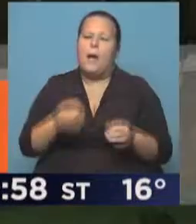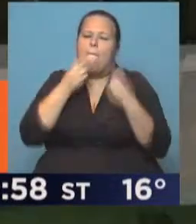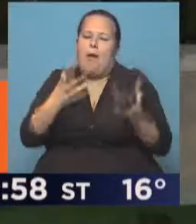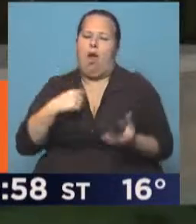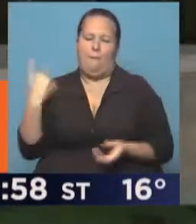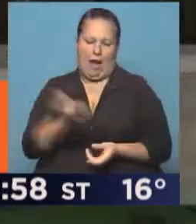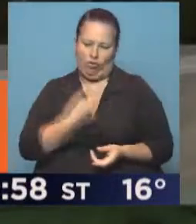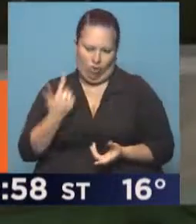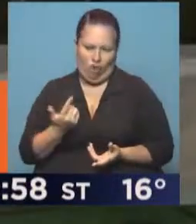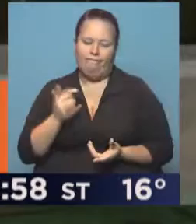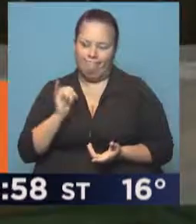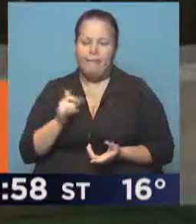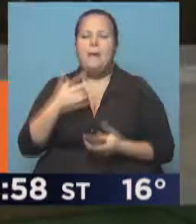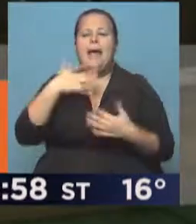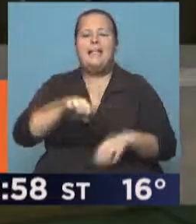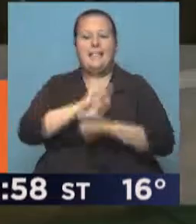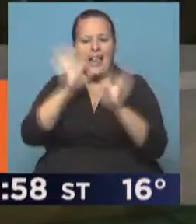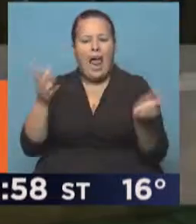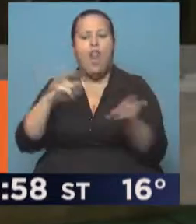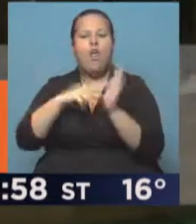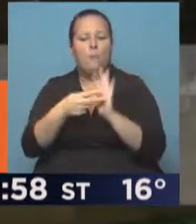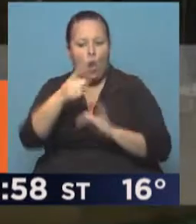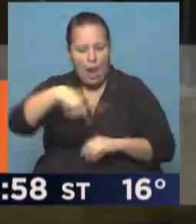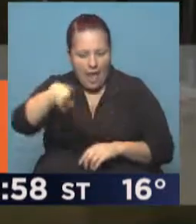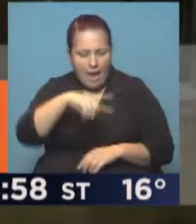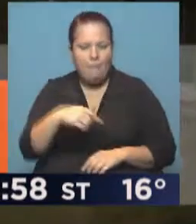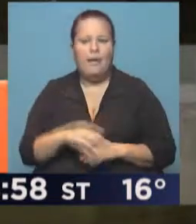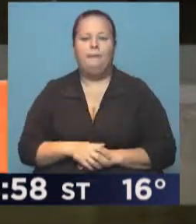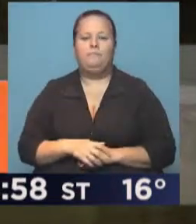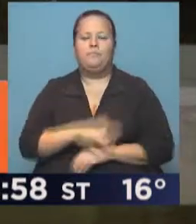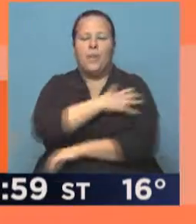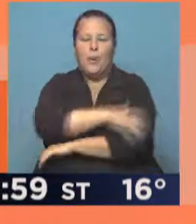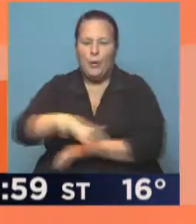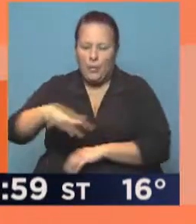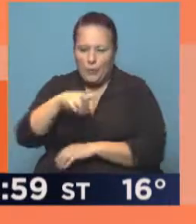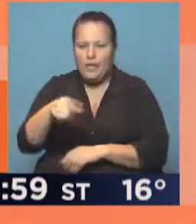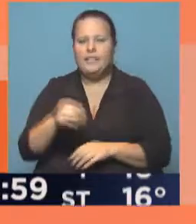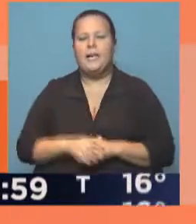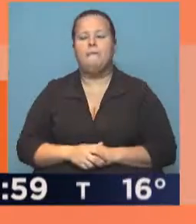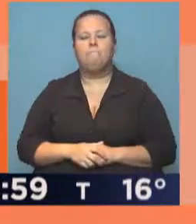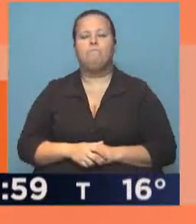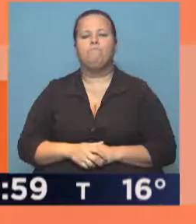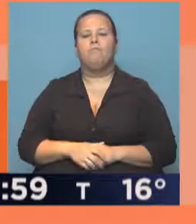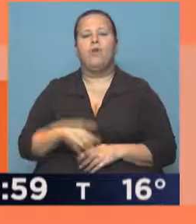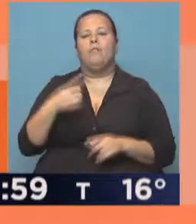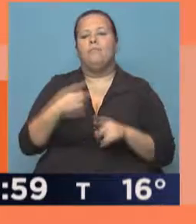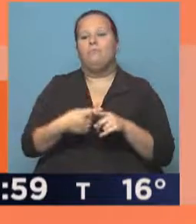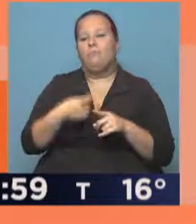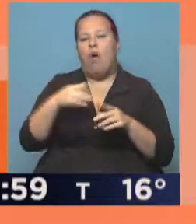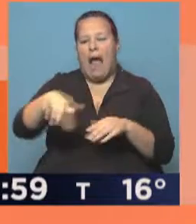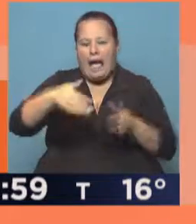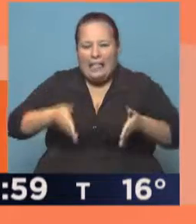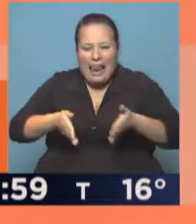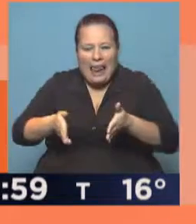todos nosotros un poco la problemática de de la villa por esas angostas